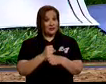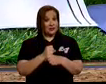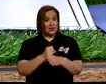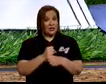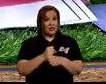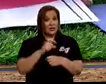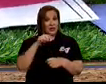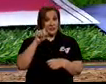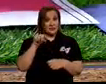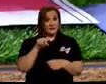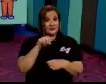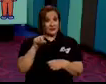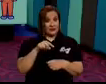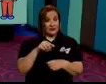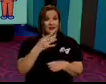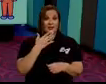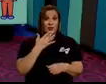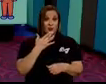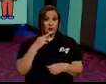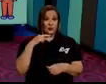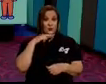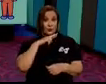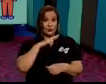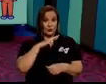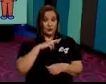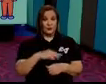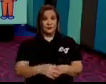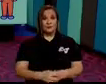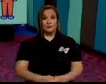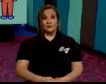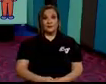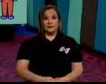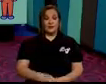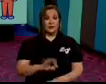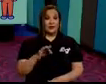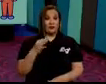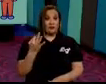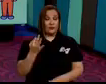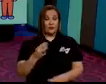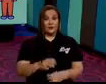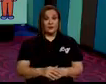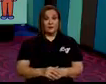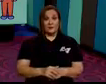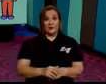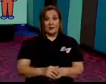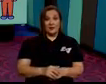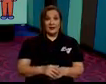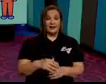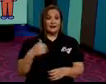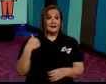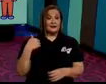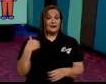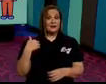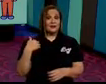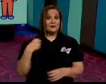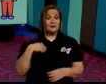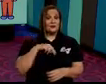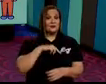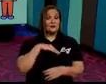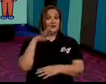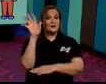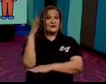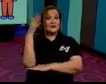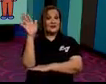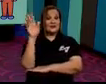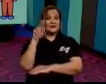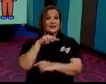de color azul. Y de esta, de color rojo. Y de esta forma, ¿verdad? Vamos a tener nuestra bandera nacional. Y